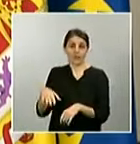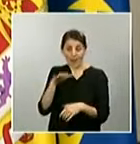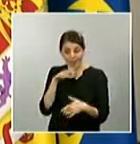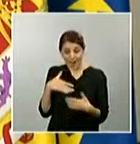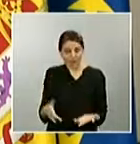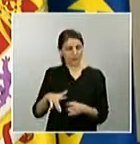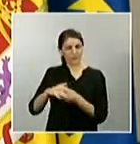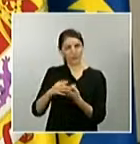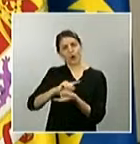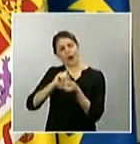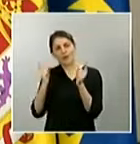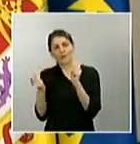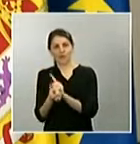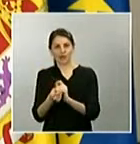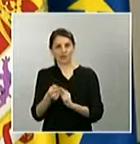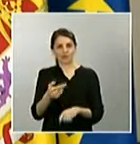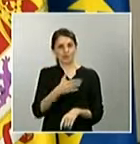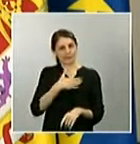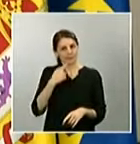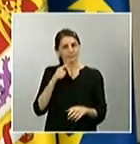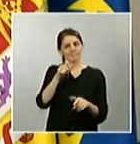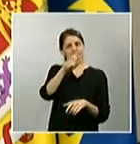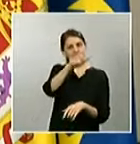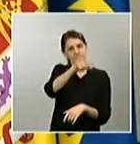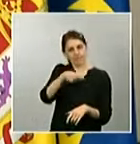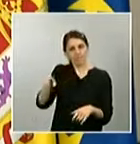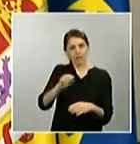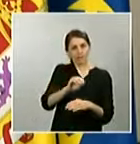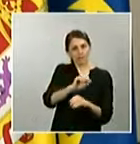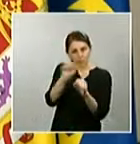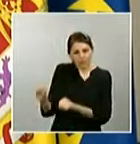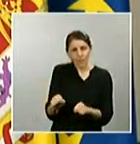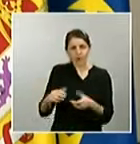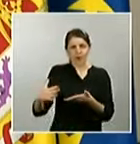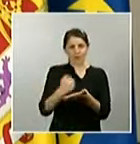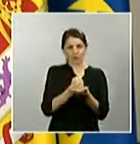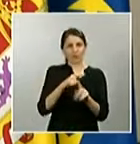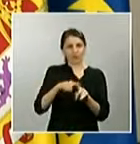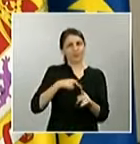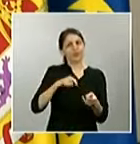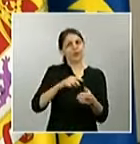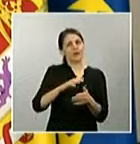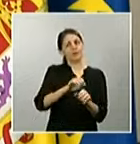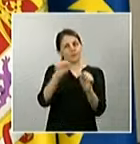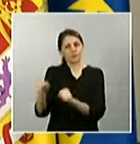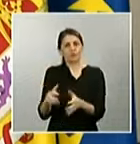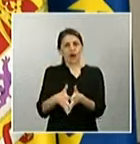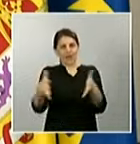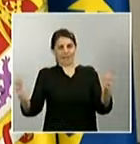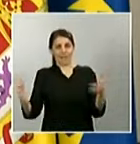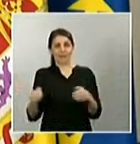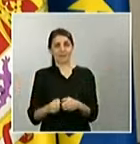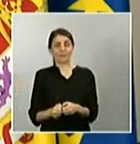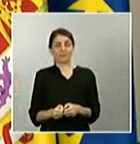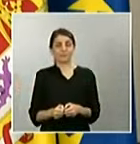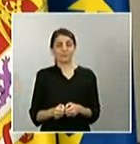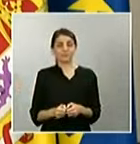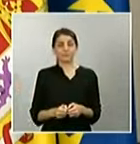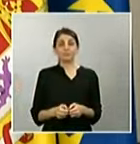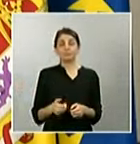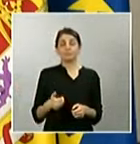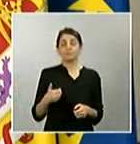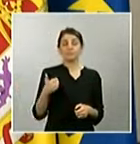rentas y lo estamos haciendo de una forma extraordinariamente extensa cuando uno mira a nuestros países y a nuestro entorno y ha hecho referencia la ministra Díaz